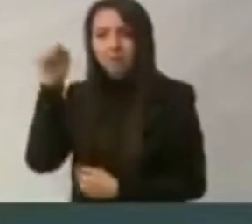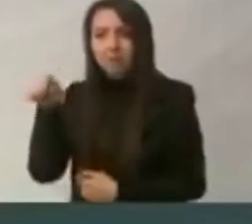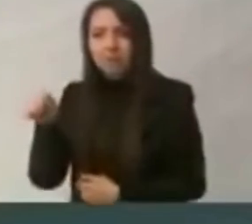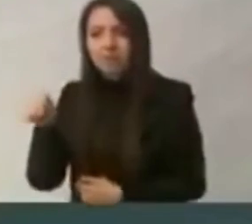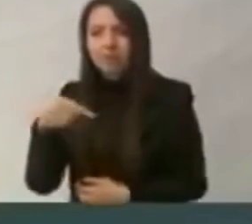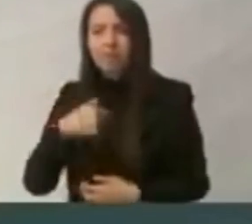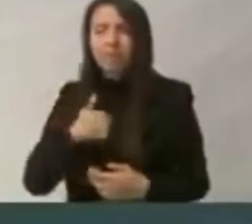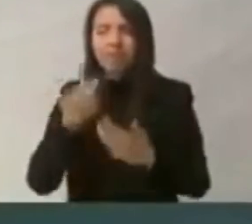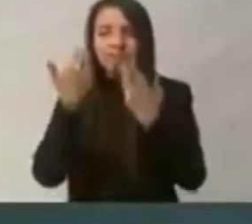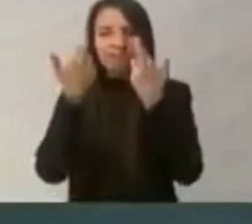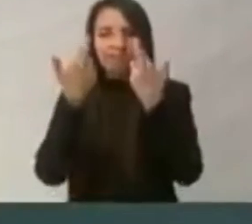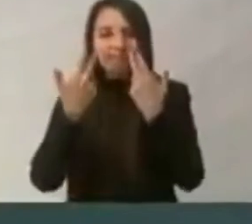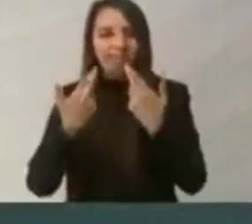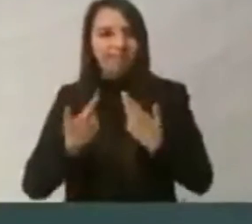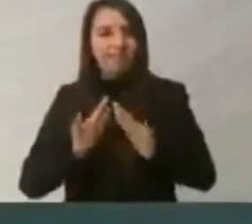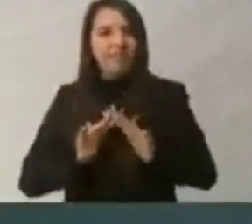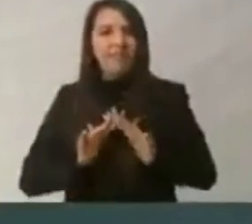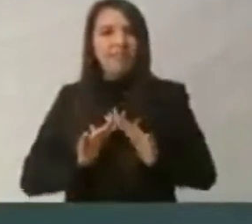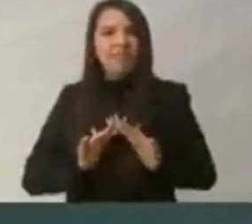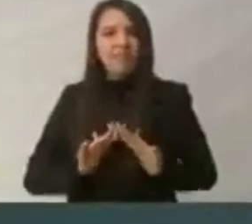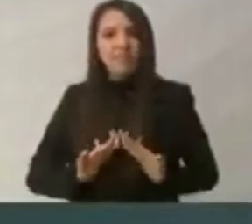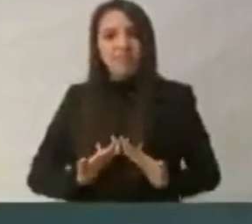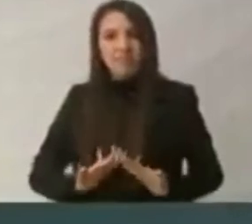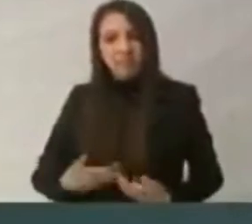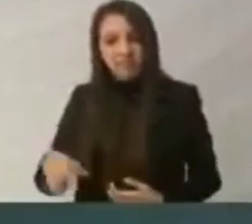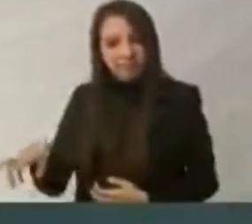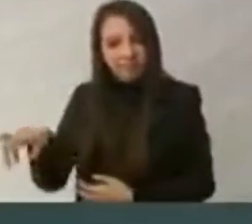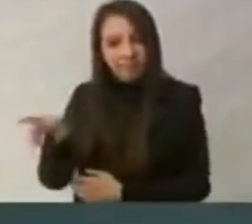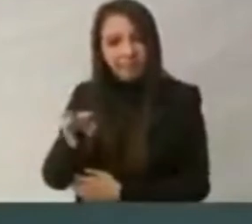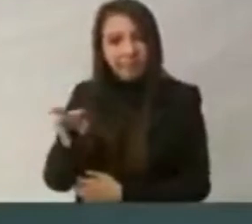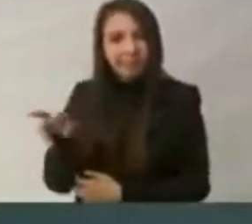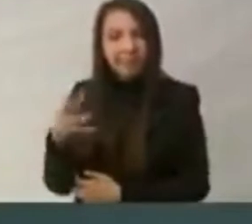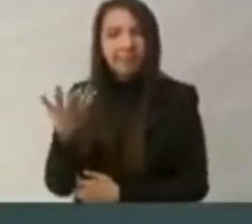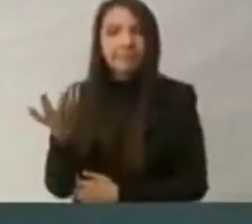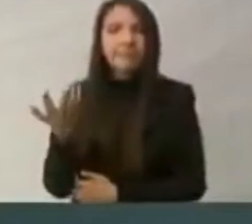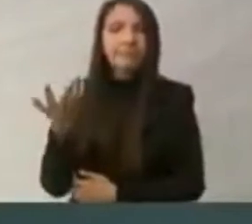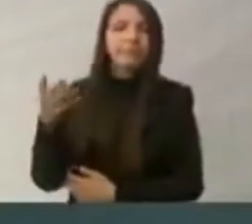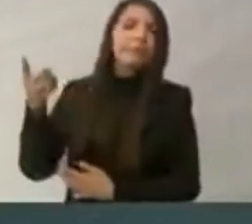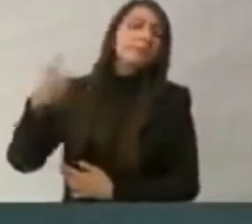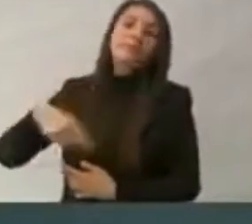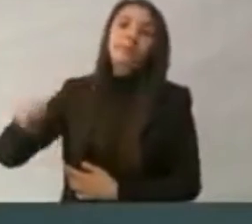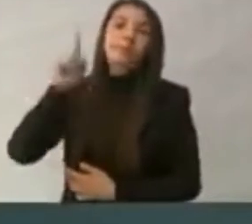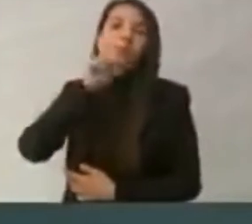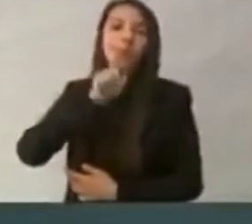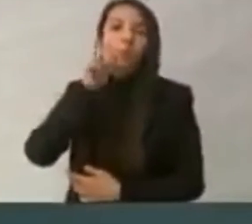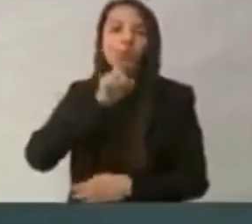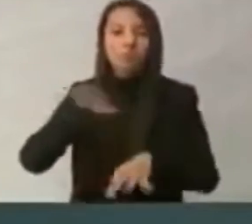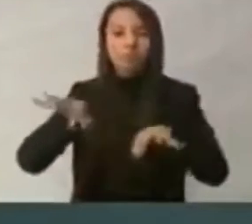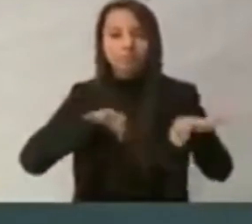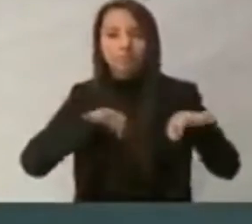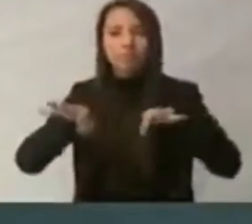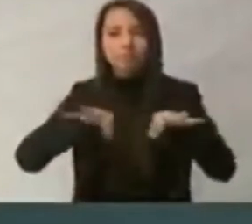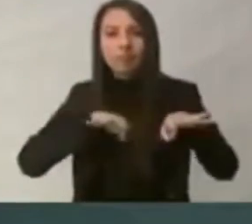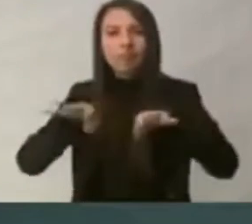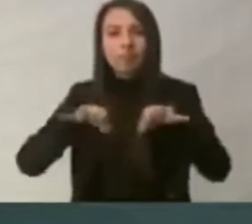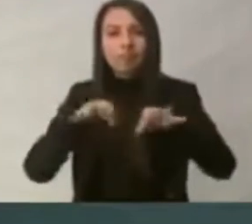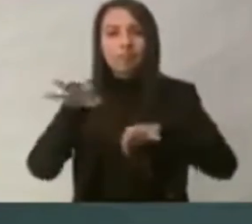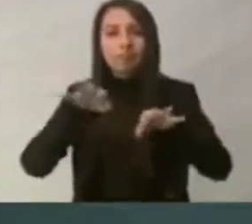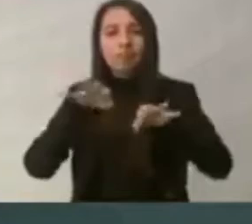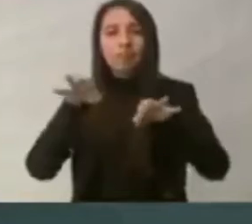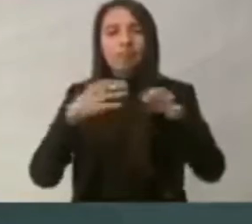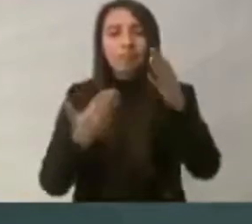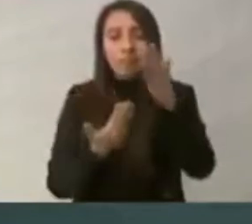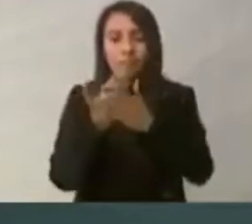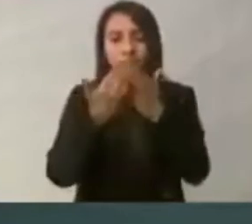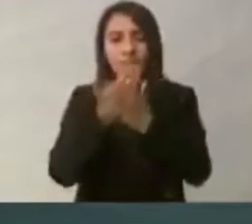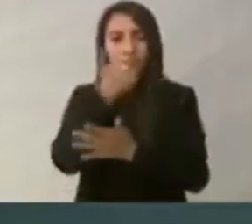consternó el saber de que trabajaban las mujeres de 7 de la